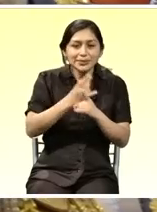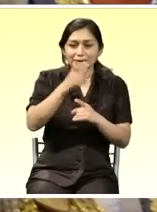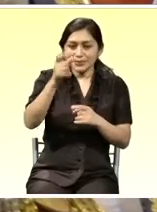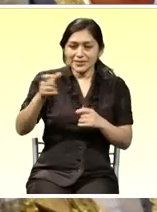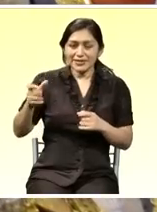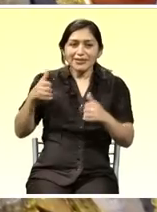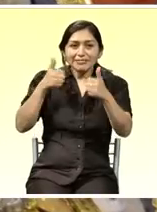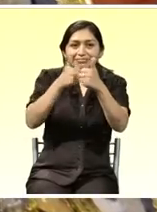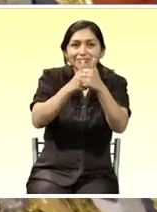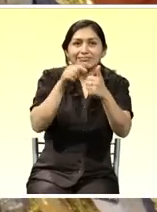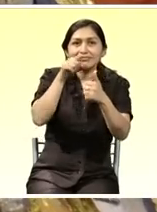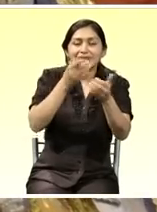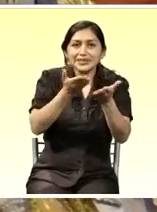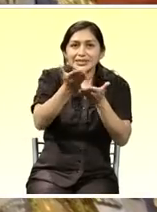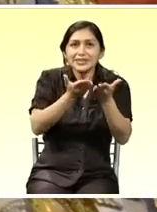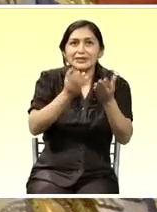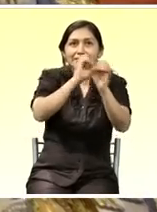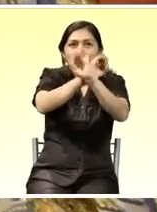de la gloria. Amén.